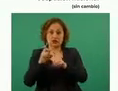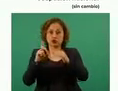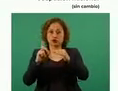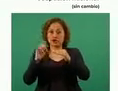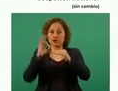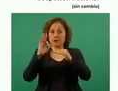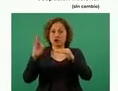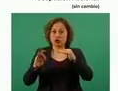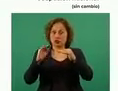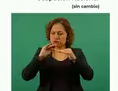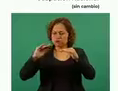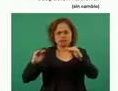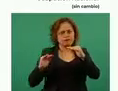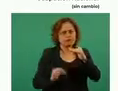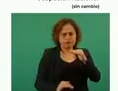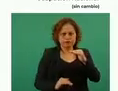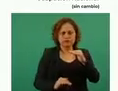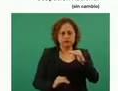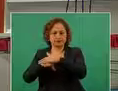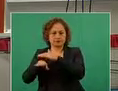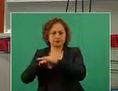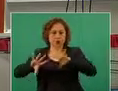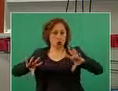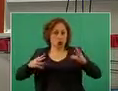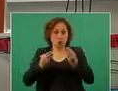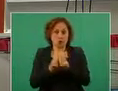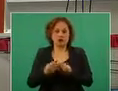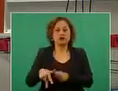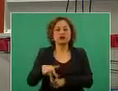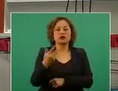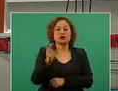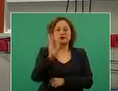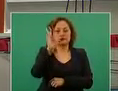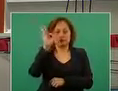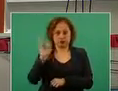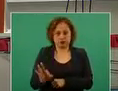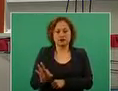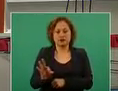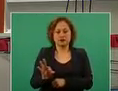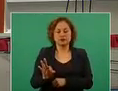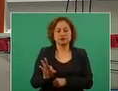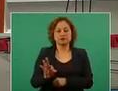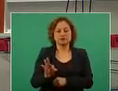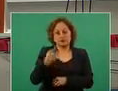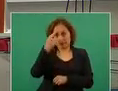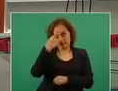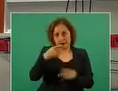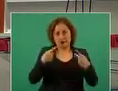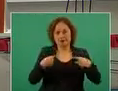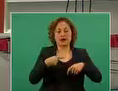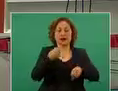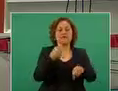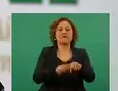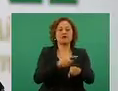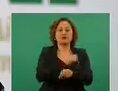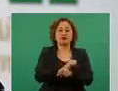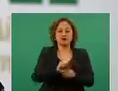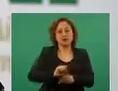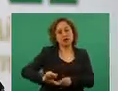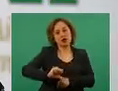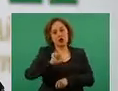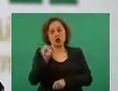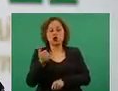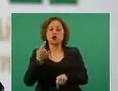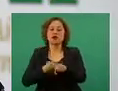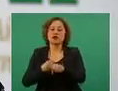supera el 30 por ciento. En tanto, en camas con ventilador a nivel nacional se tiene una ocupación del